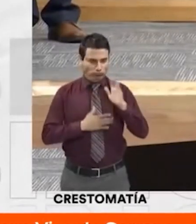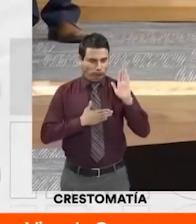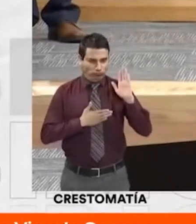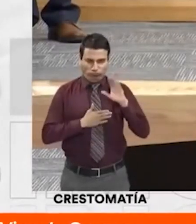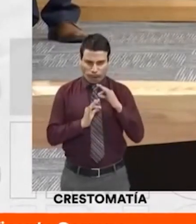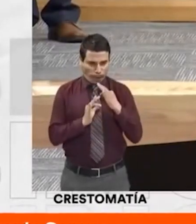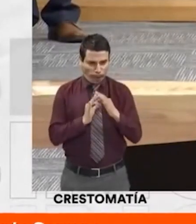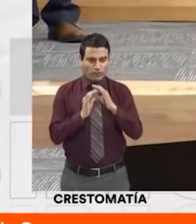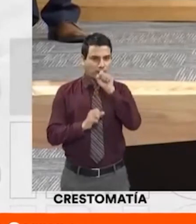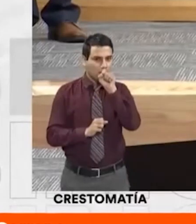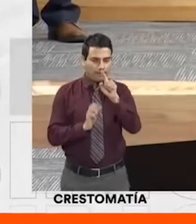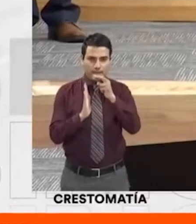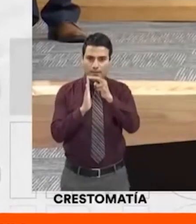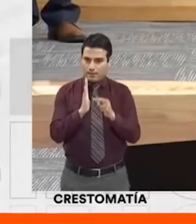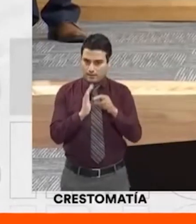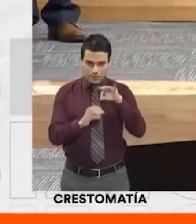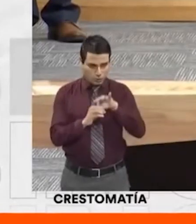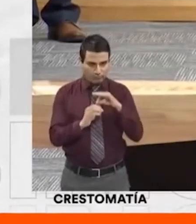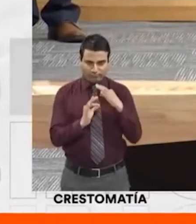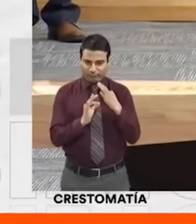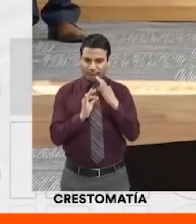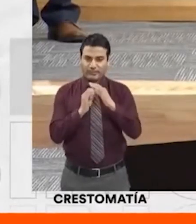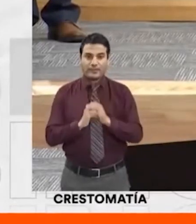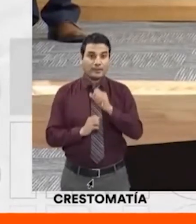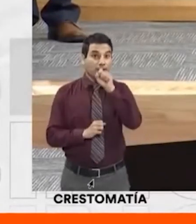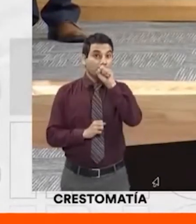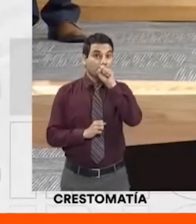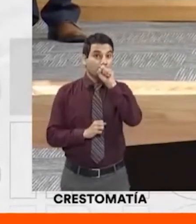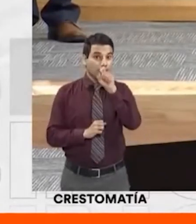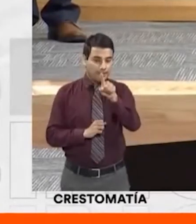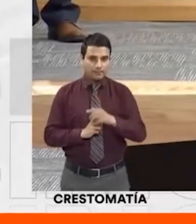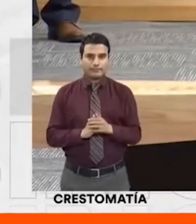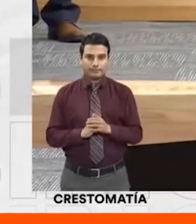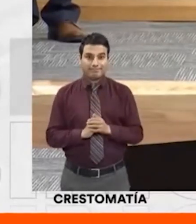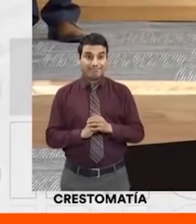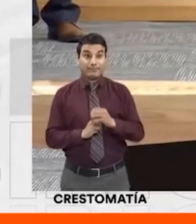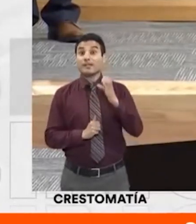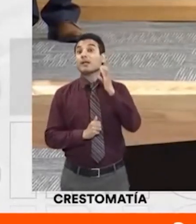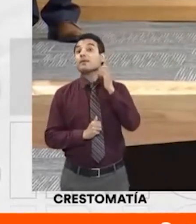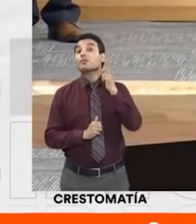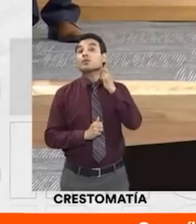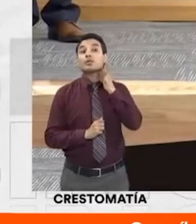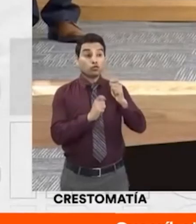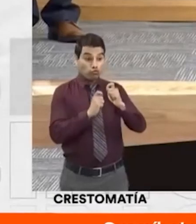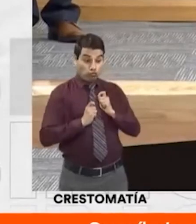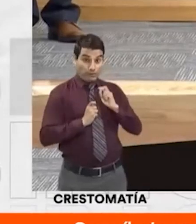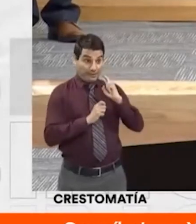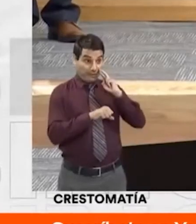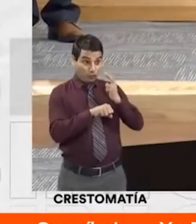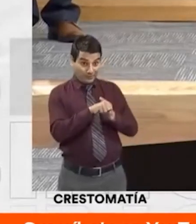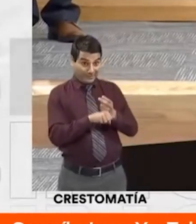impugnaciones creo que esto les dota de una legitimidad aún mayor al provenir de un proceso de insaculación que todos pudimos ver